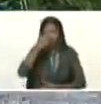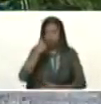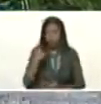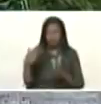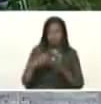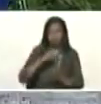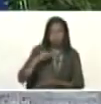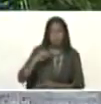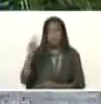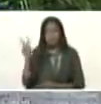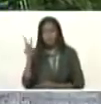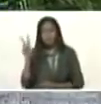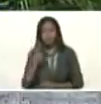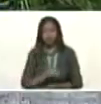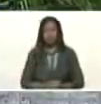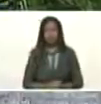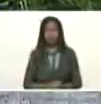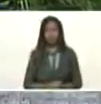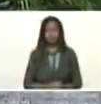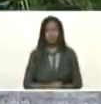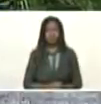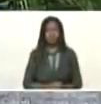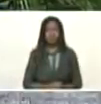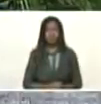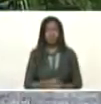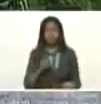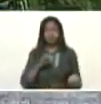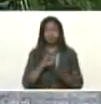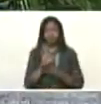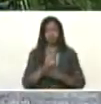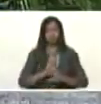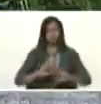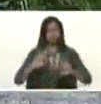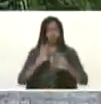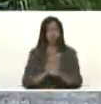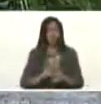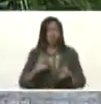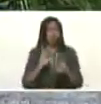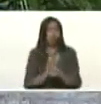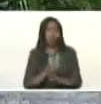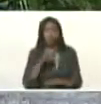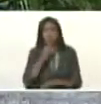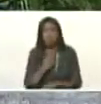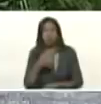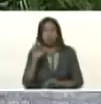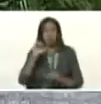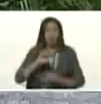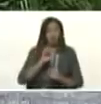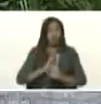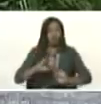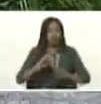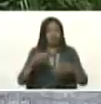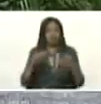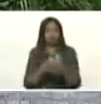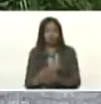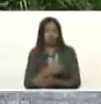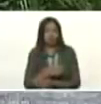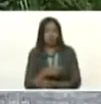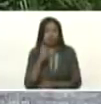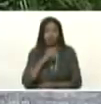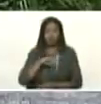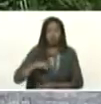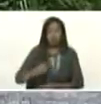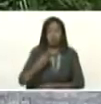contra Venezuela, fracasaron. No sacaron nada, nada, ni bueno ni malo de esa reunión. Pudiéramos